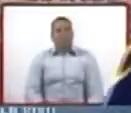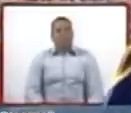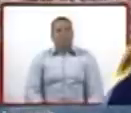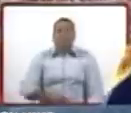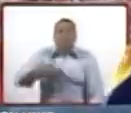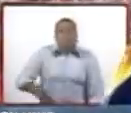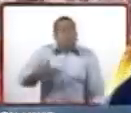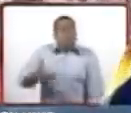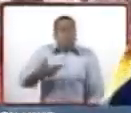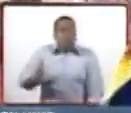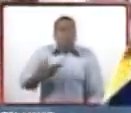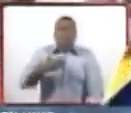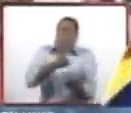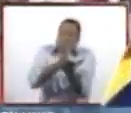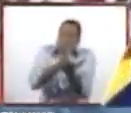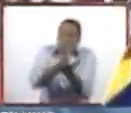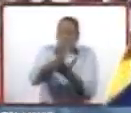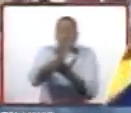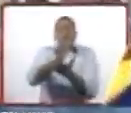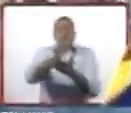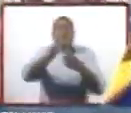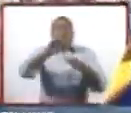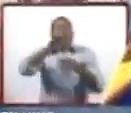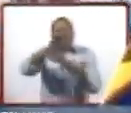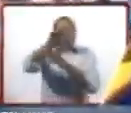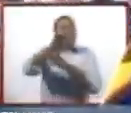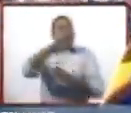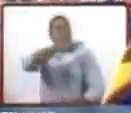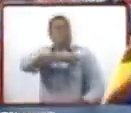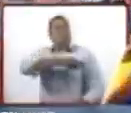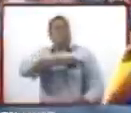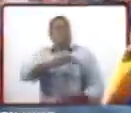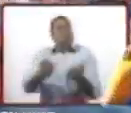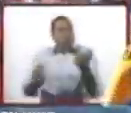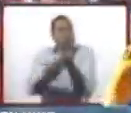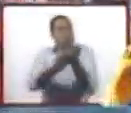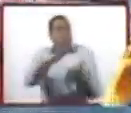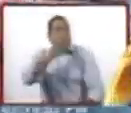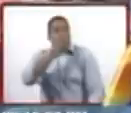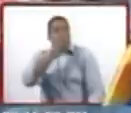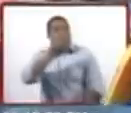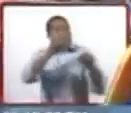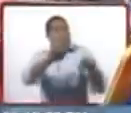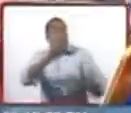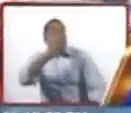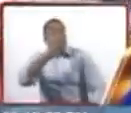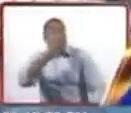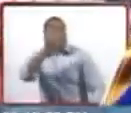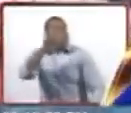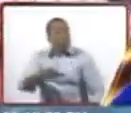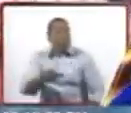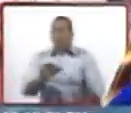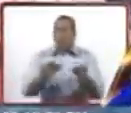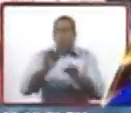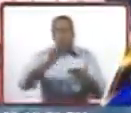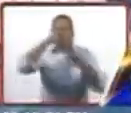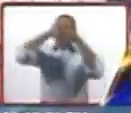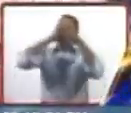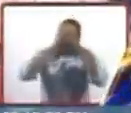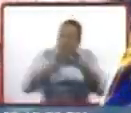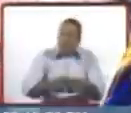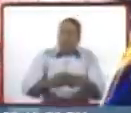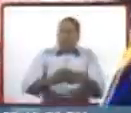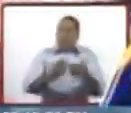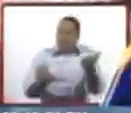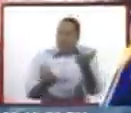es que sigamos hacia el socialismo, que todos apoyemos a Maduro, que él es la persona impecable que nos va a llevar con él, que